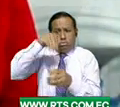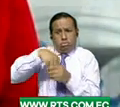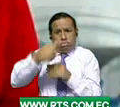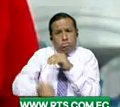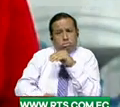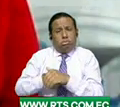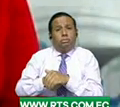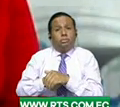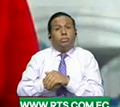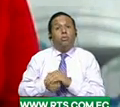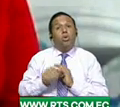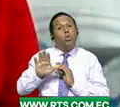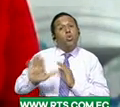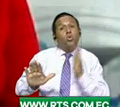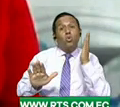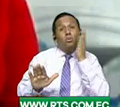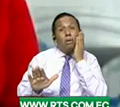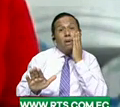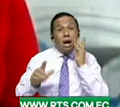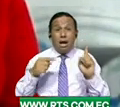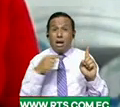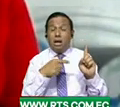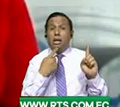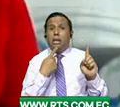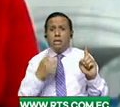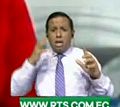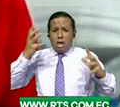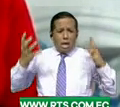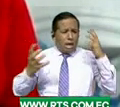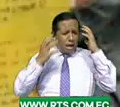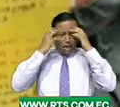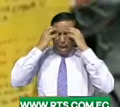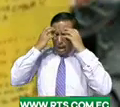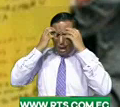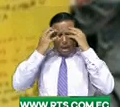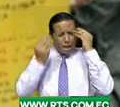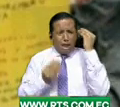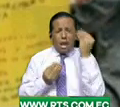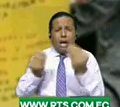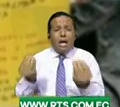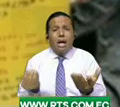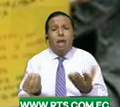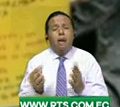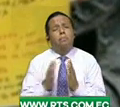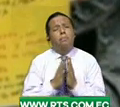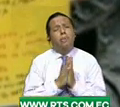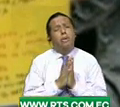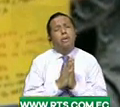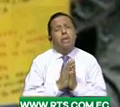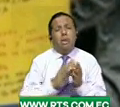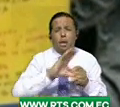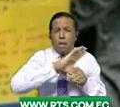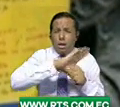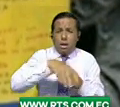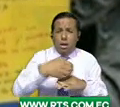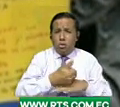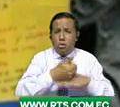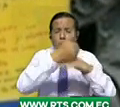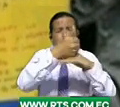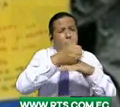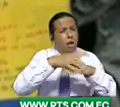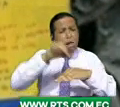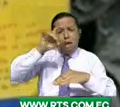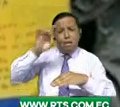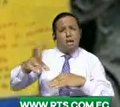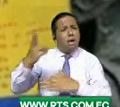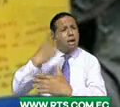La madre de Diego Moncayo se encuentra desesperada. Ella solicita al canciller que no deje solo a su